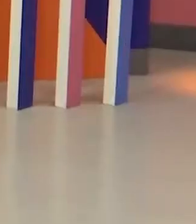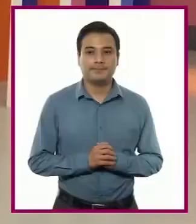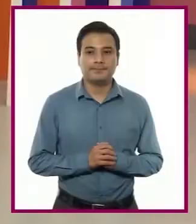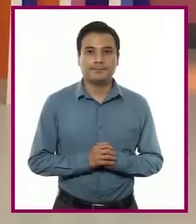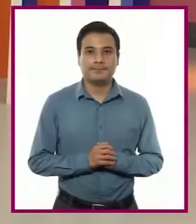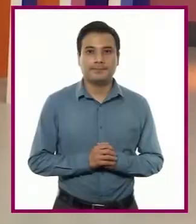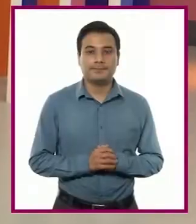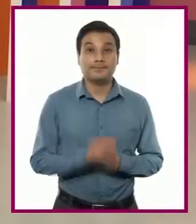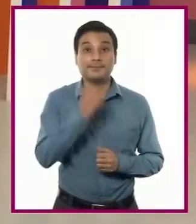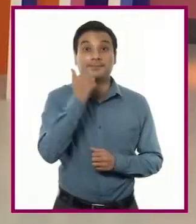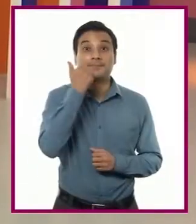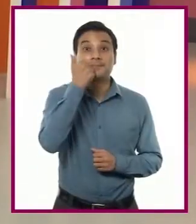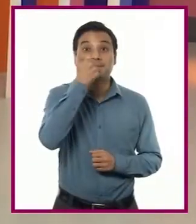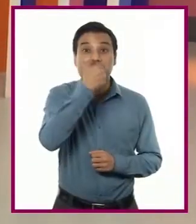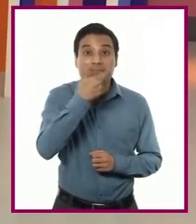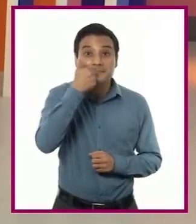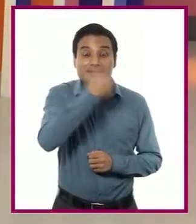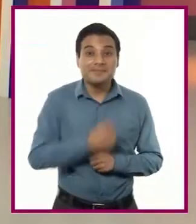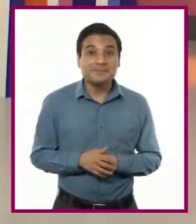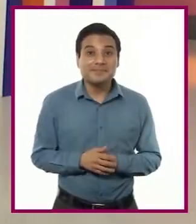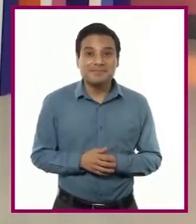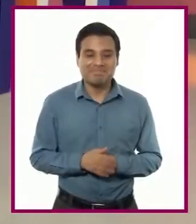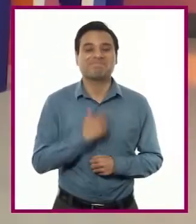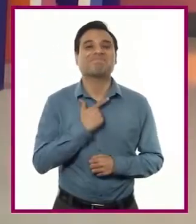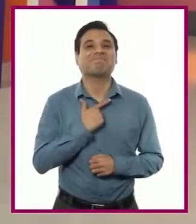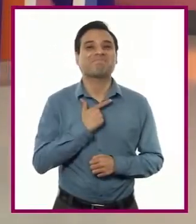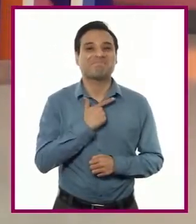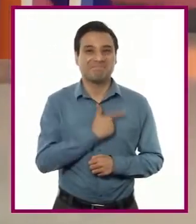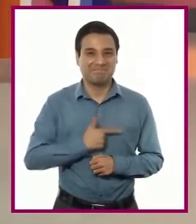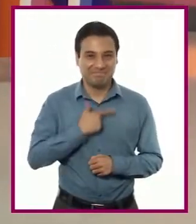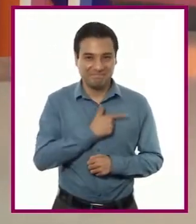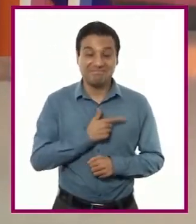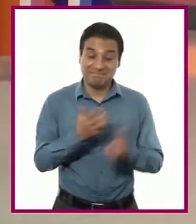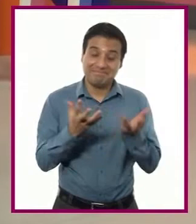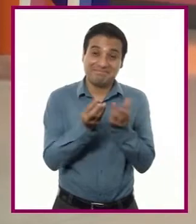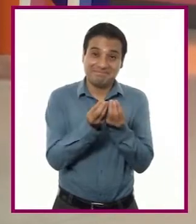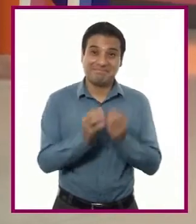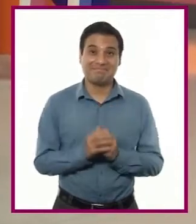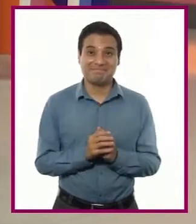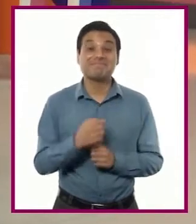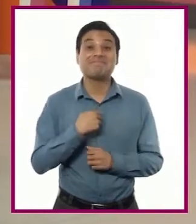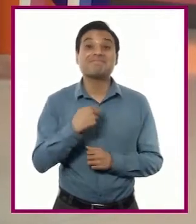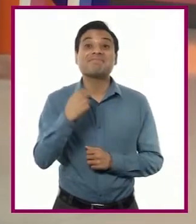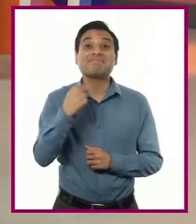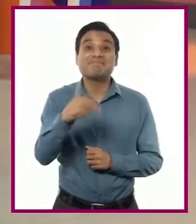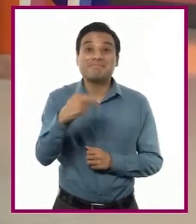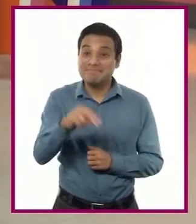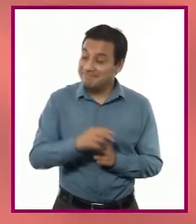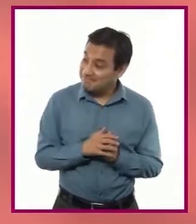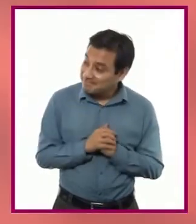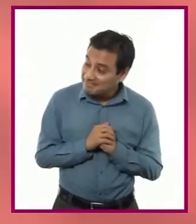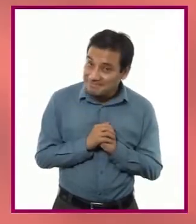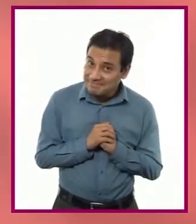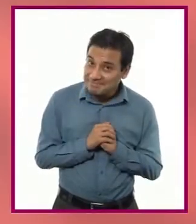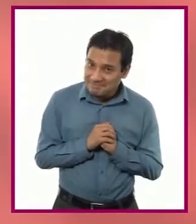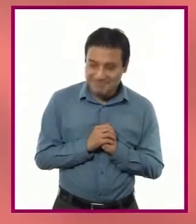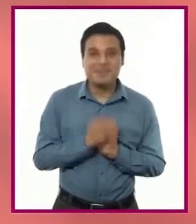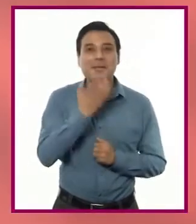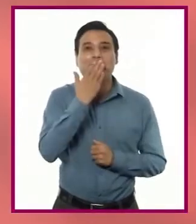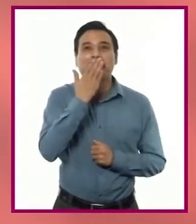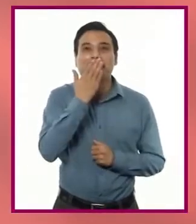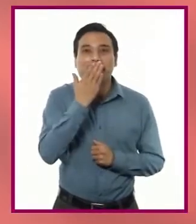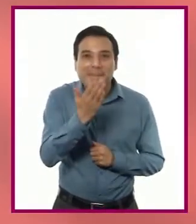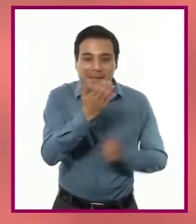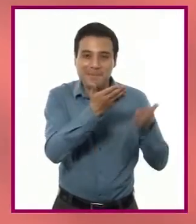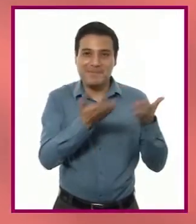Alumnas y alumnos de tercero de secundaria, me da mucho gusto encontrarnos nuevamente. Soy Alberto Ábrego y les doy la más cordial